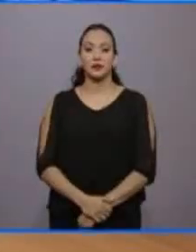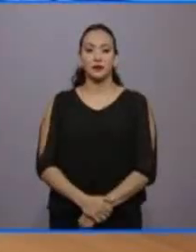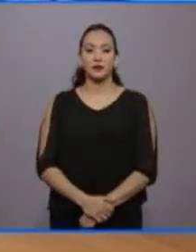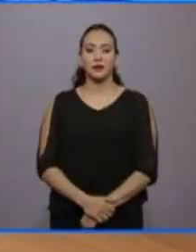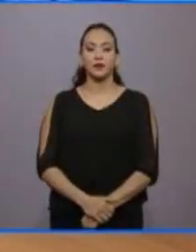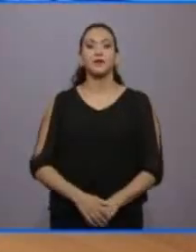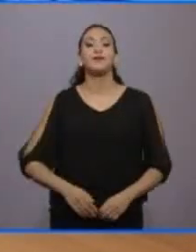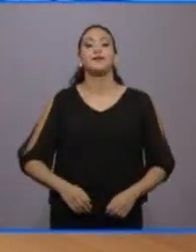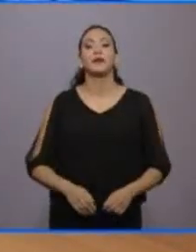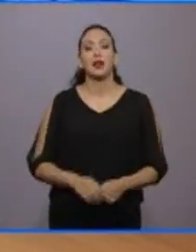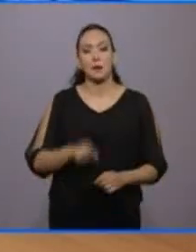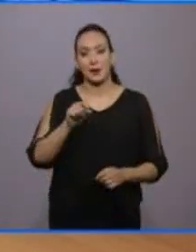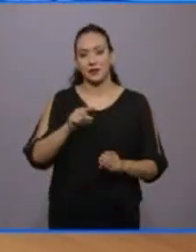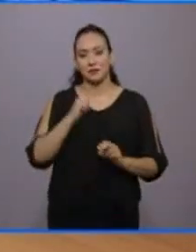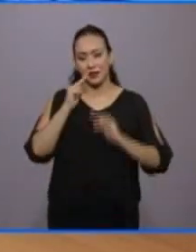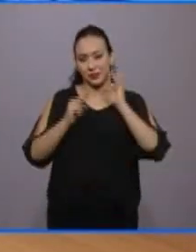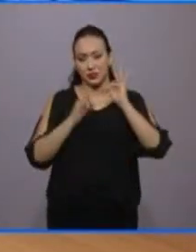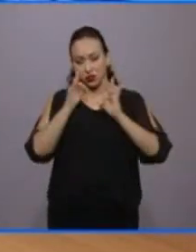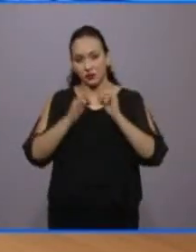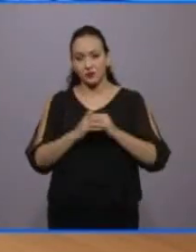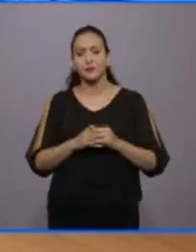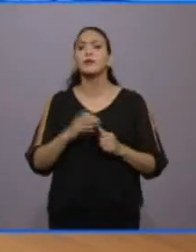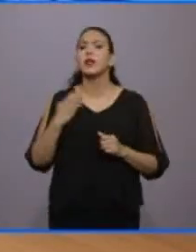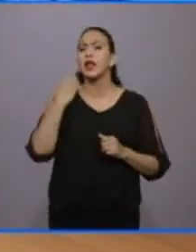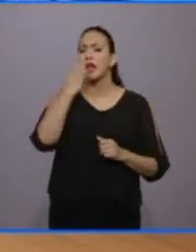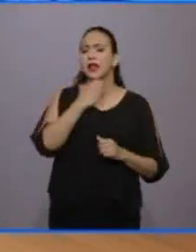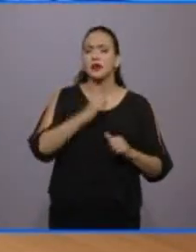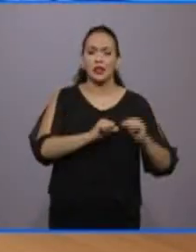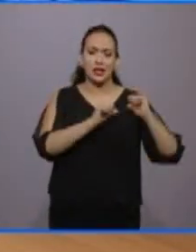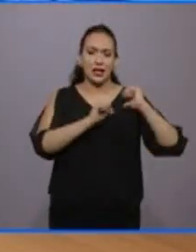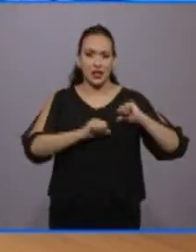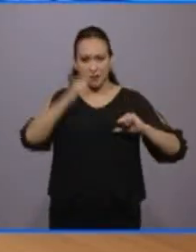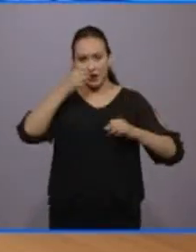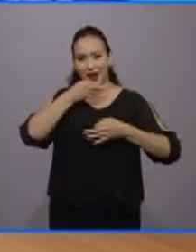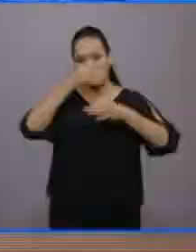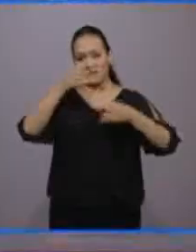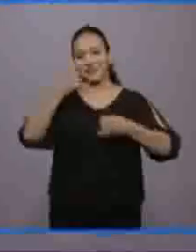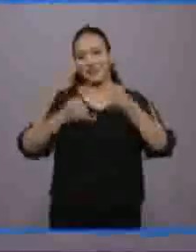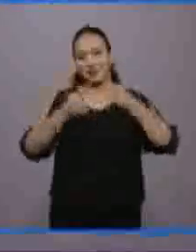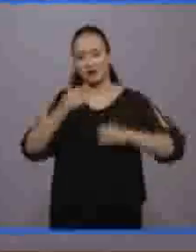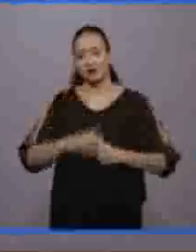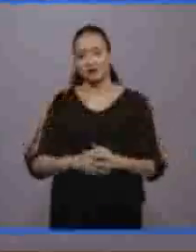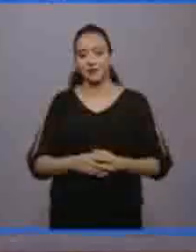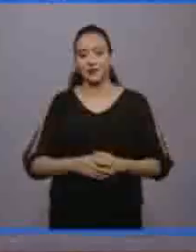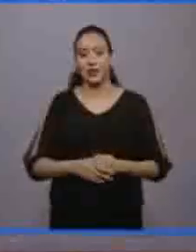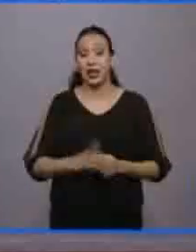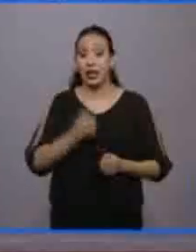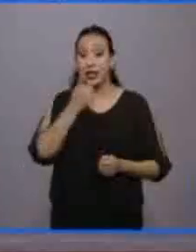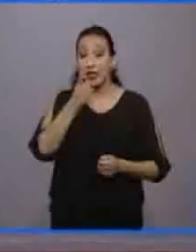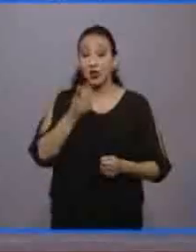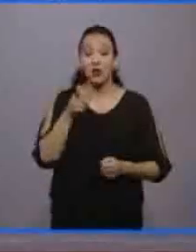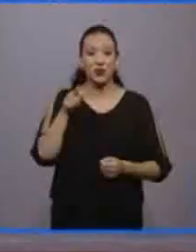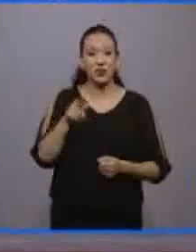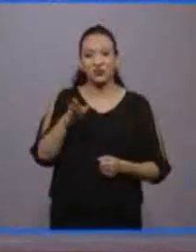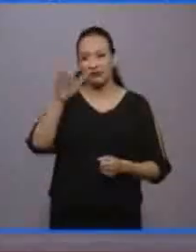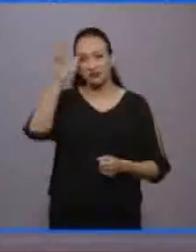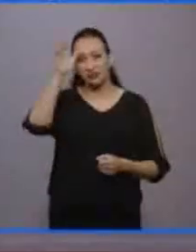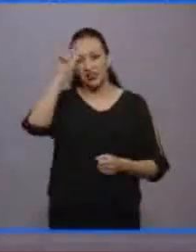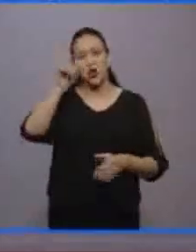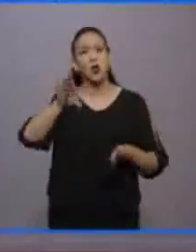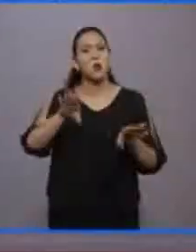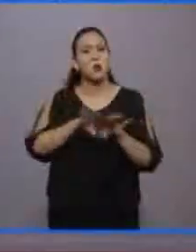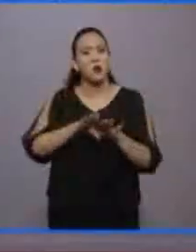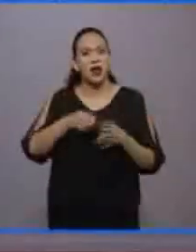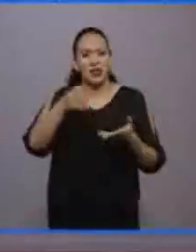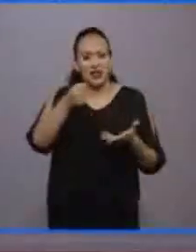Y en más de estas noticias, el Colegio de Secretarios y Actuarios del Consejo de la Judicatura Federal manifestó su rechazo a la transferencia ilegal